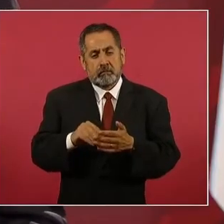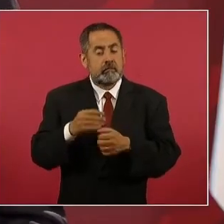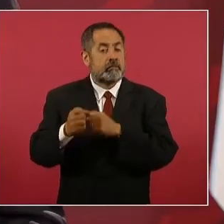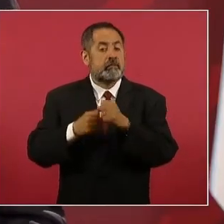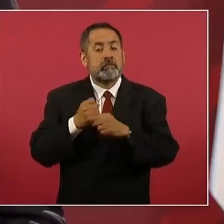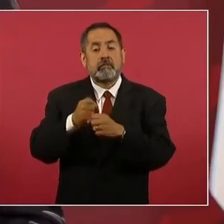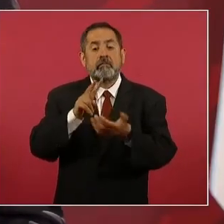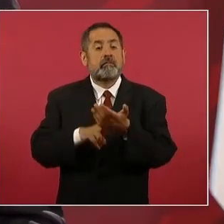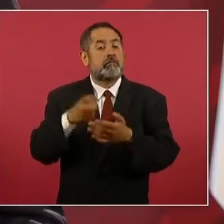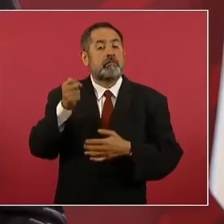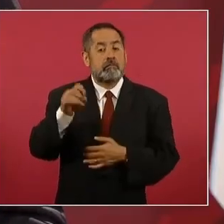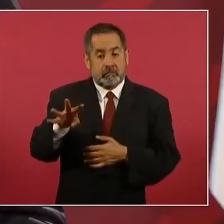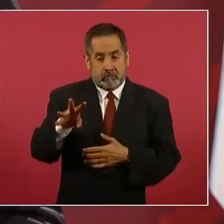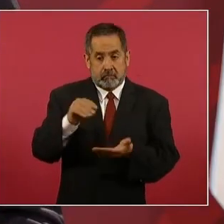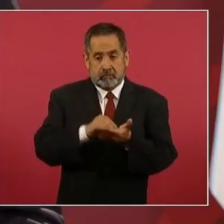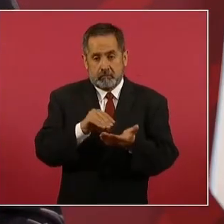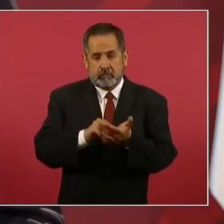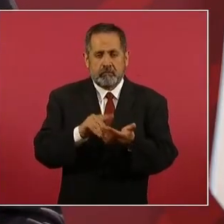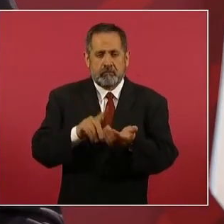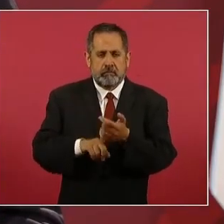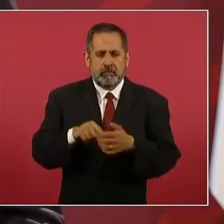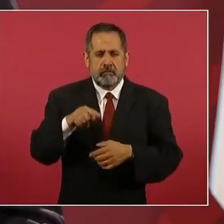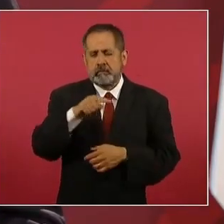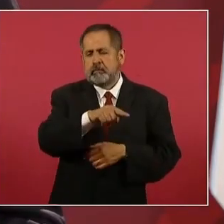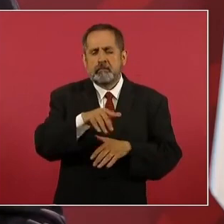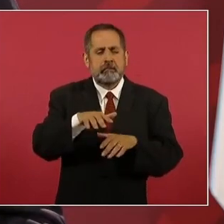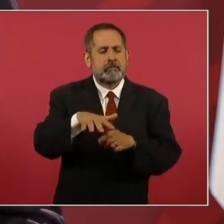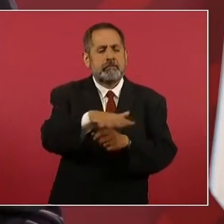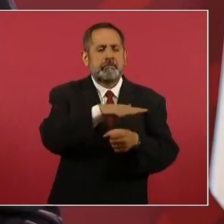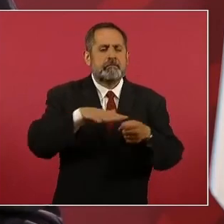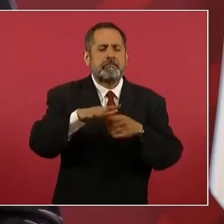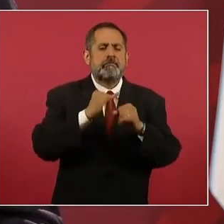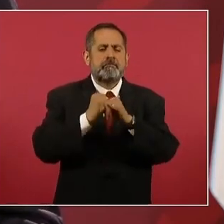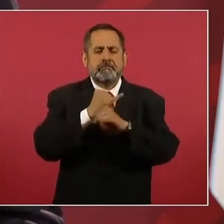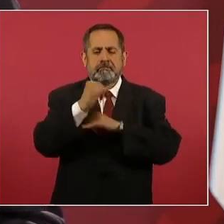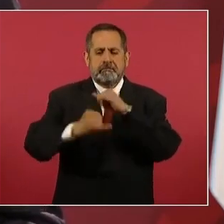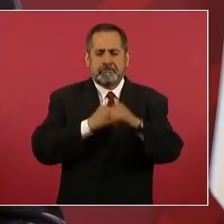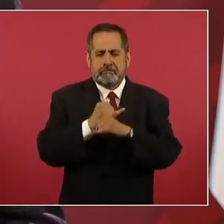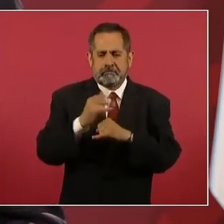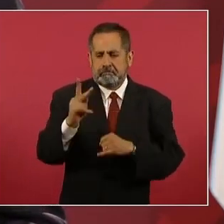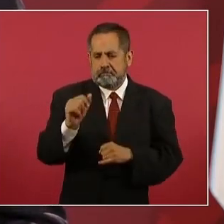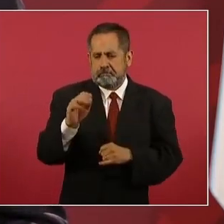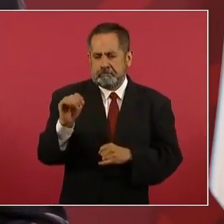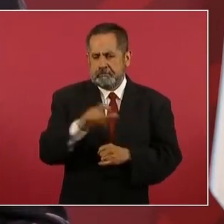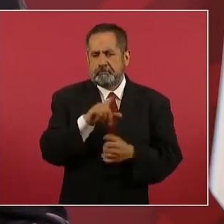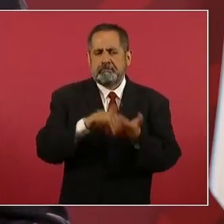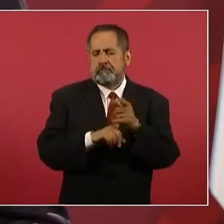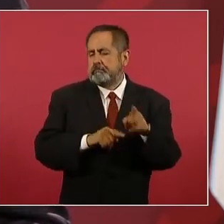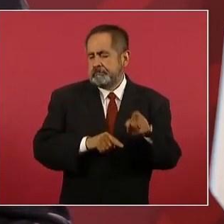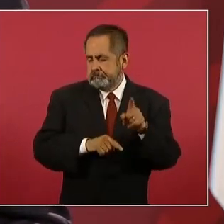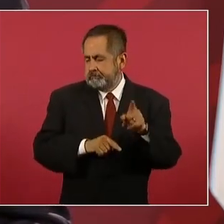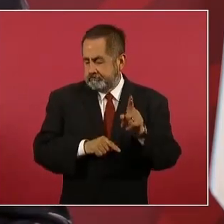19. Eran del área internacional, de Pemex.